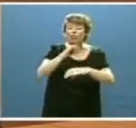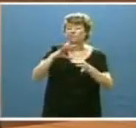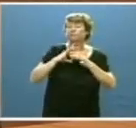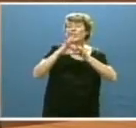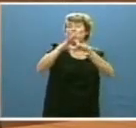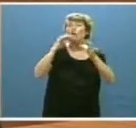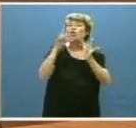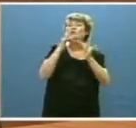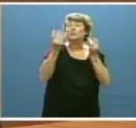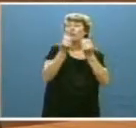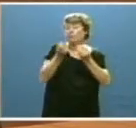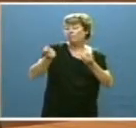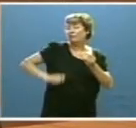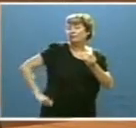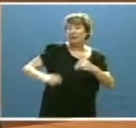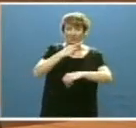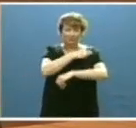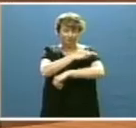sanitarios